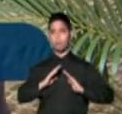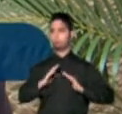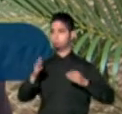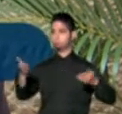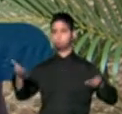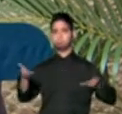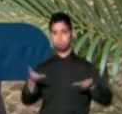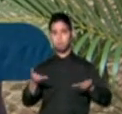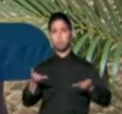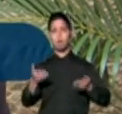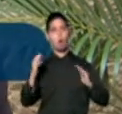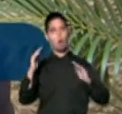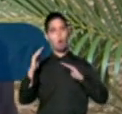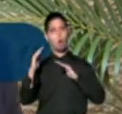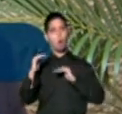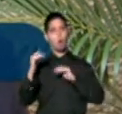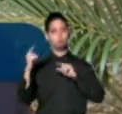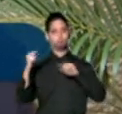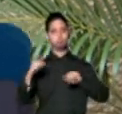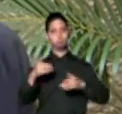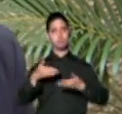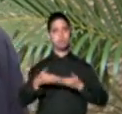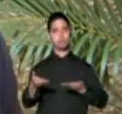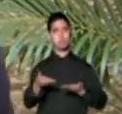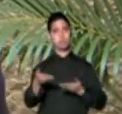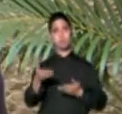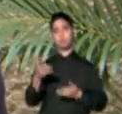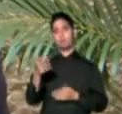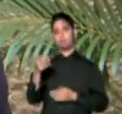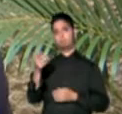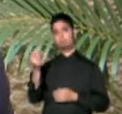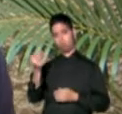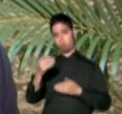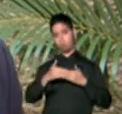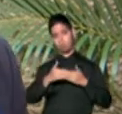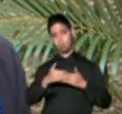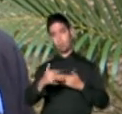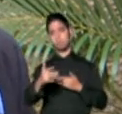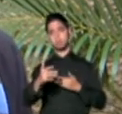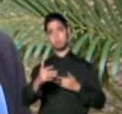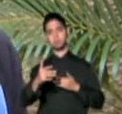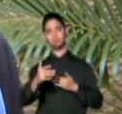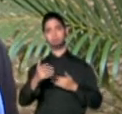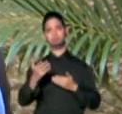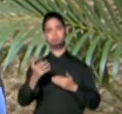recibirlos ya desde el miércoles que vienen adelante, eso es el miércoles